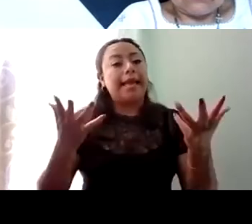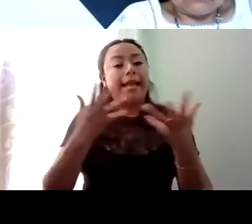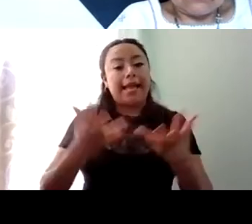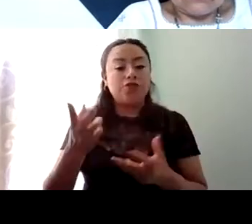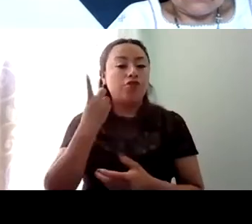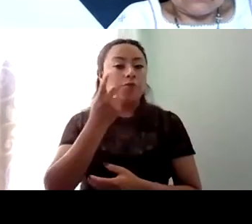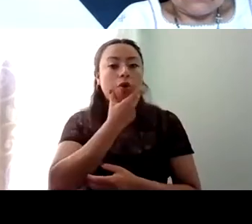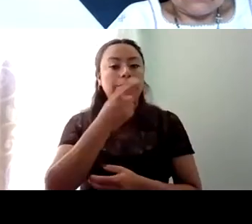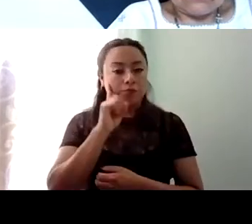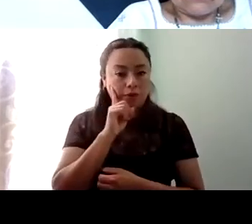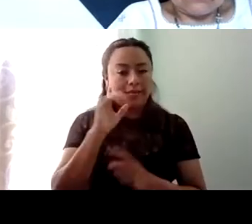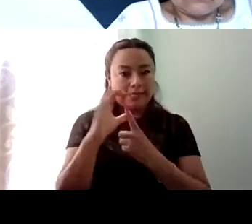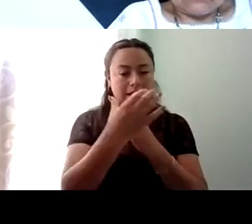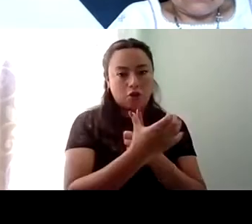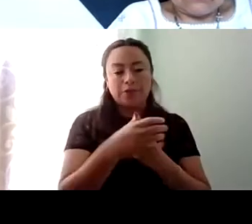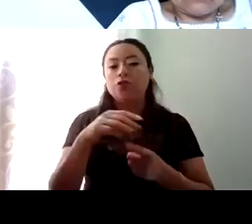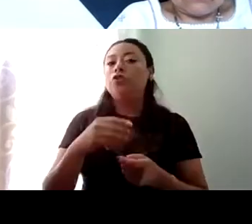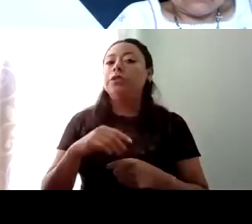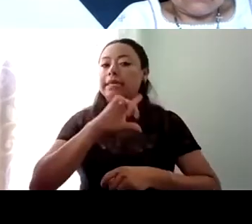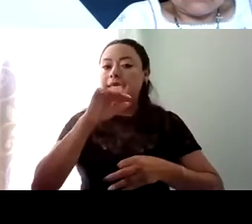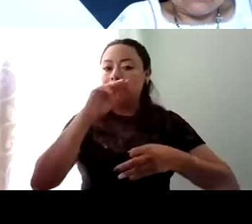de la comisión y emitir un mensaje final.